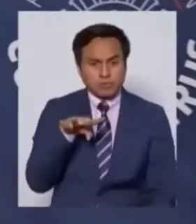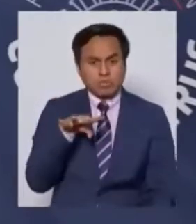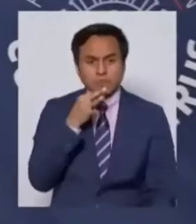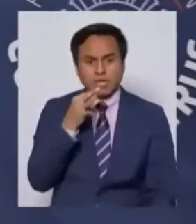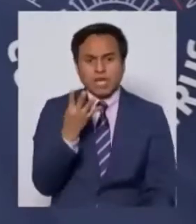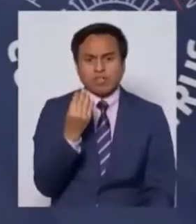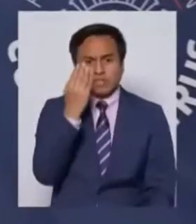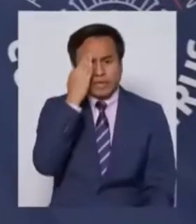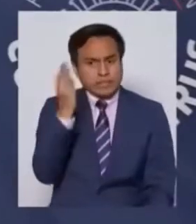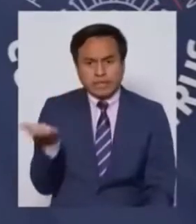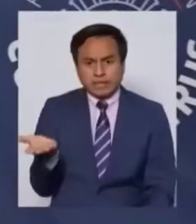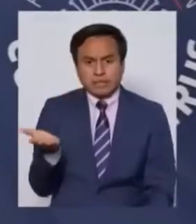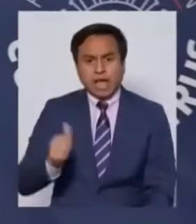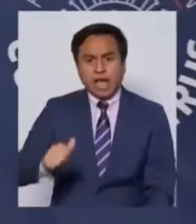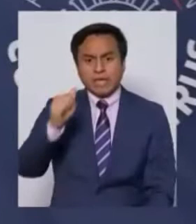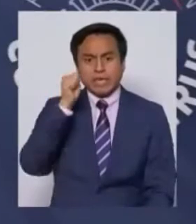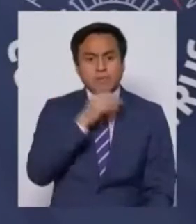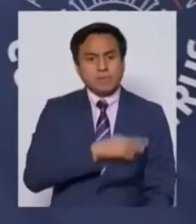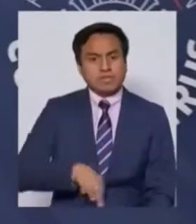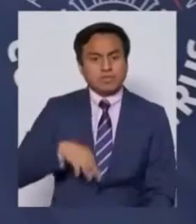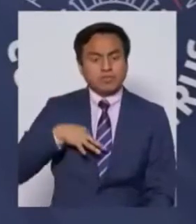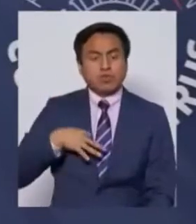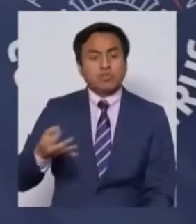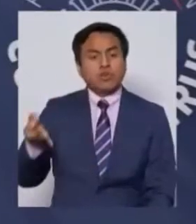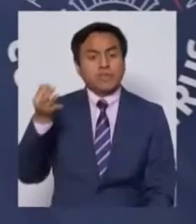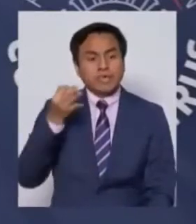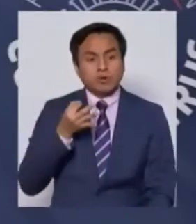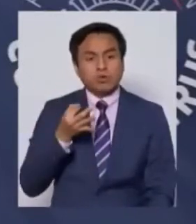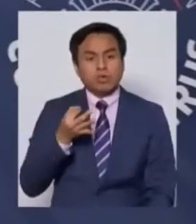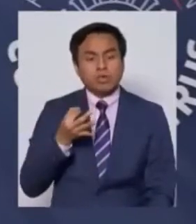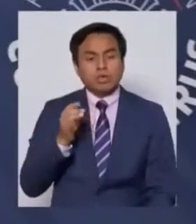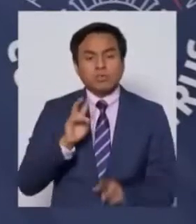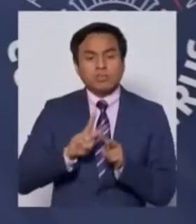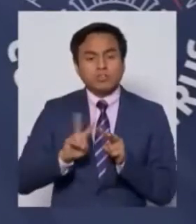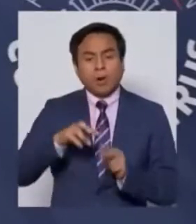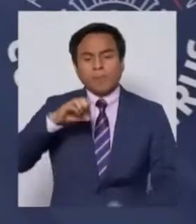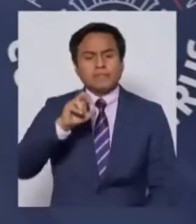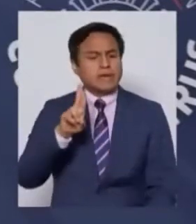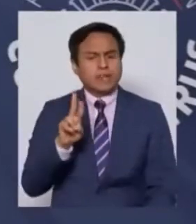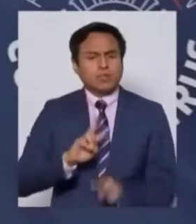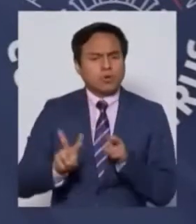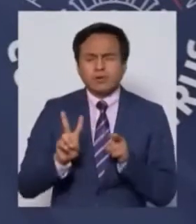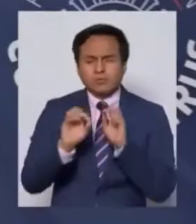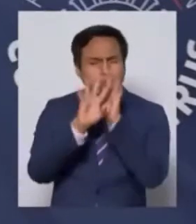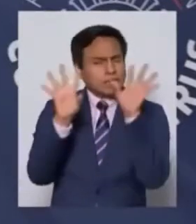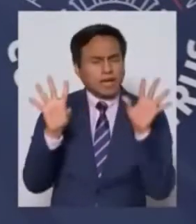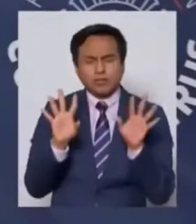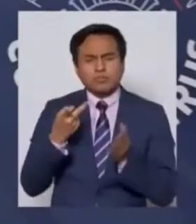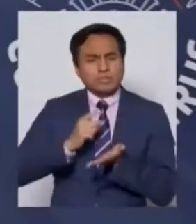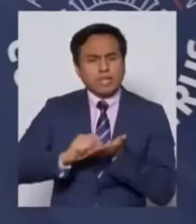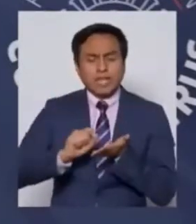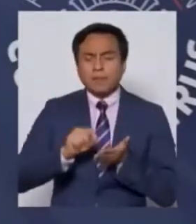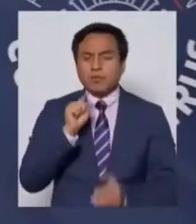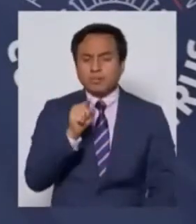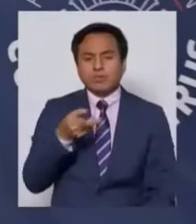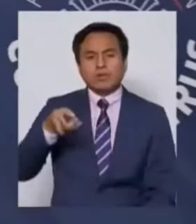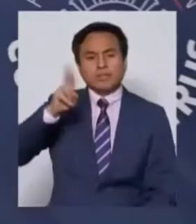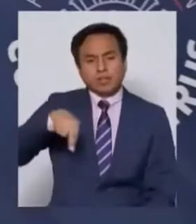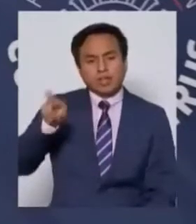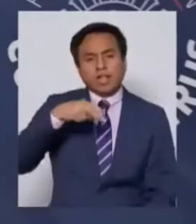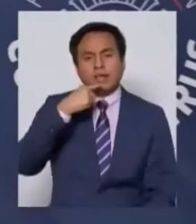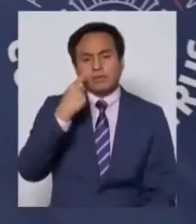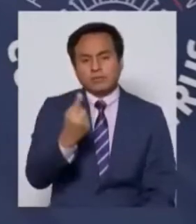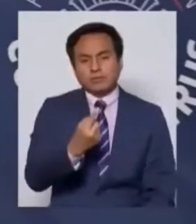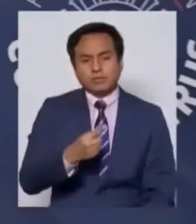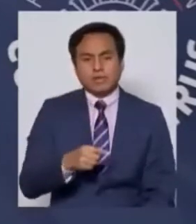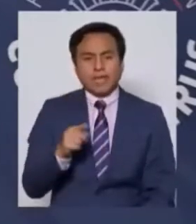pasaron 14 días. Ayer, de hecho, el ministro nos había dicho que no se había tomado el PCR. No quedó claro, subsecretaria, por eso hemos reiterado tanto la